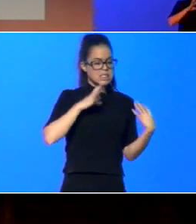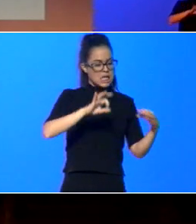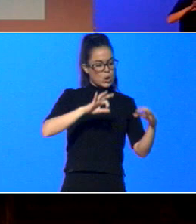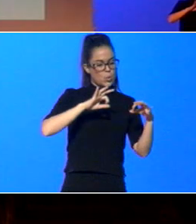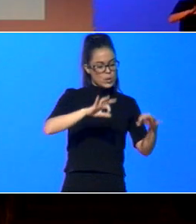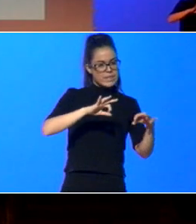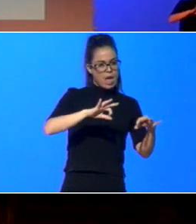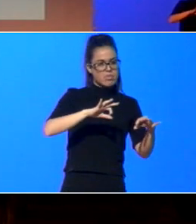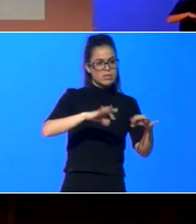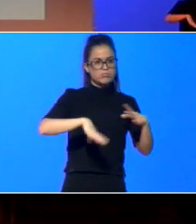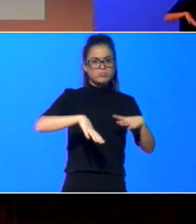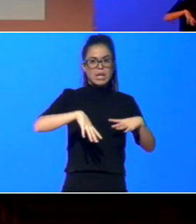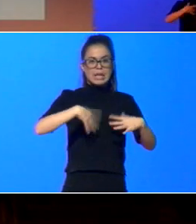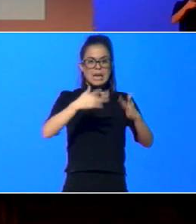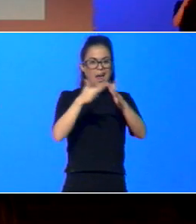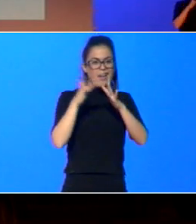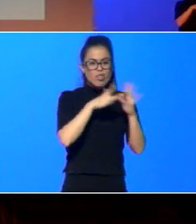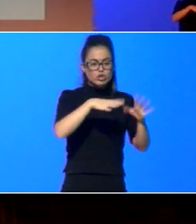las relaciones jurídicas no